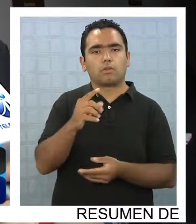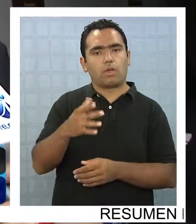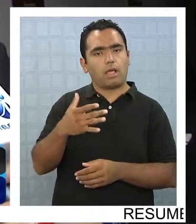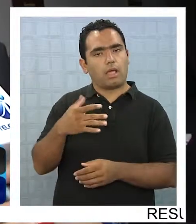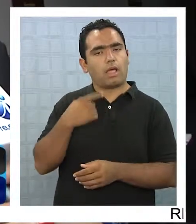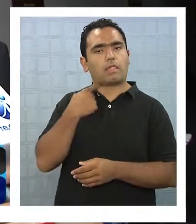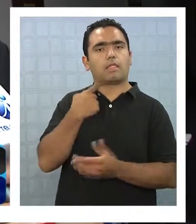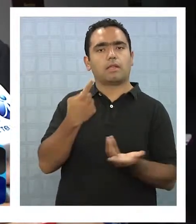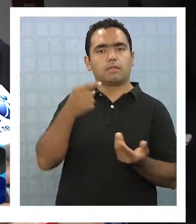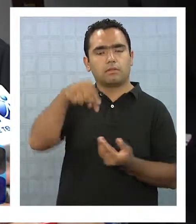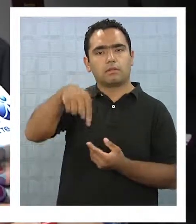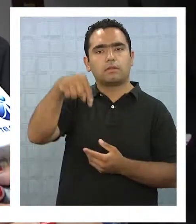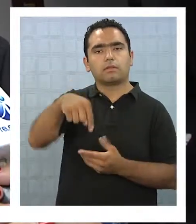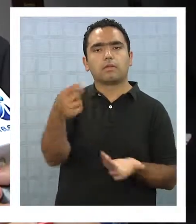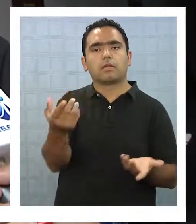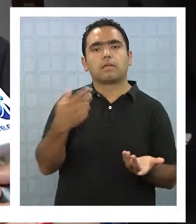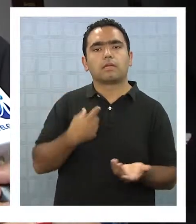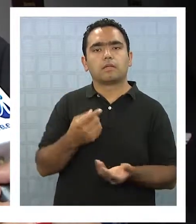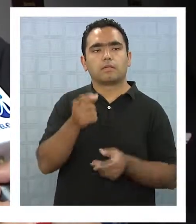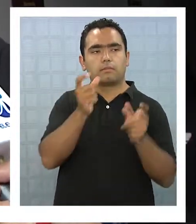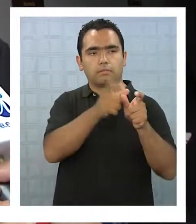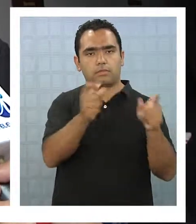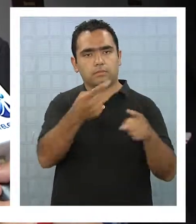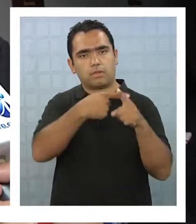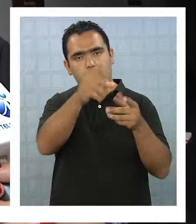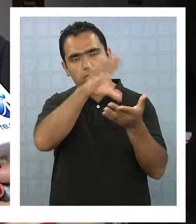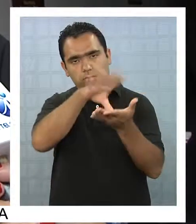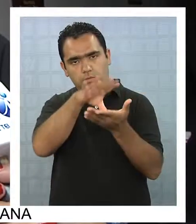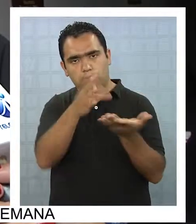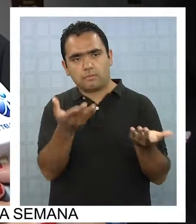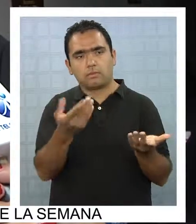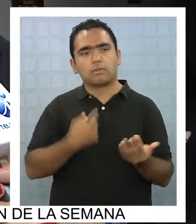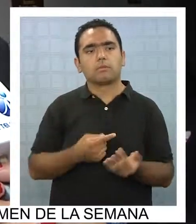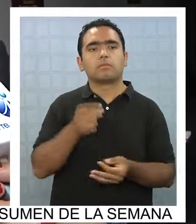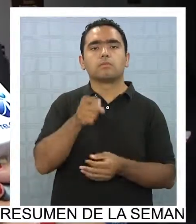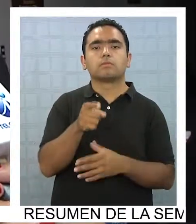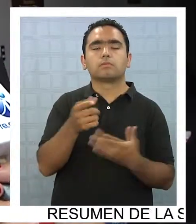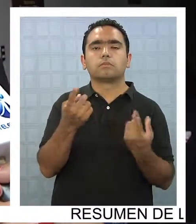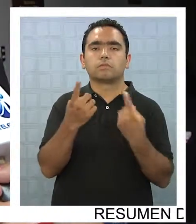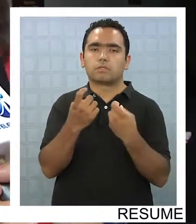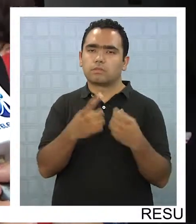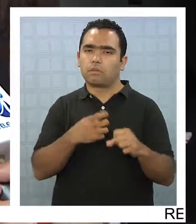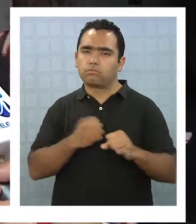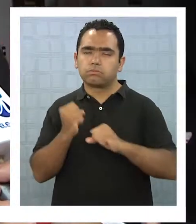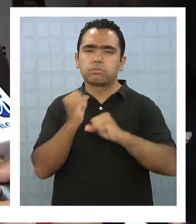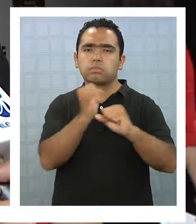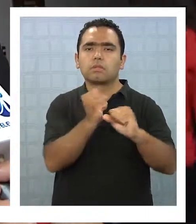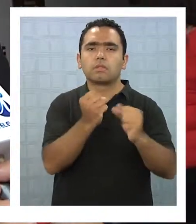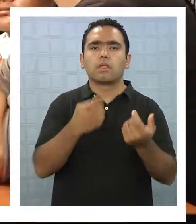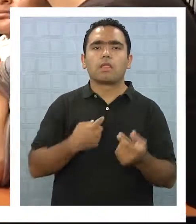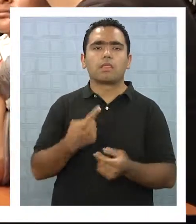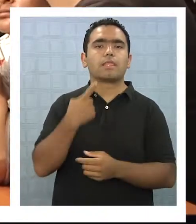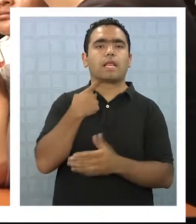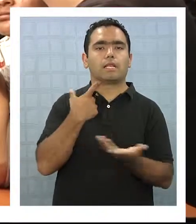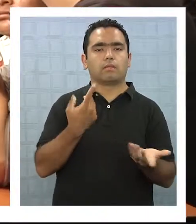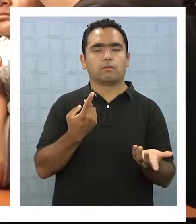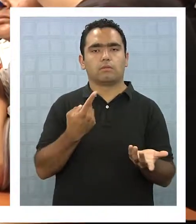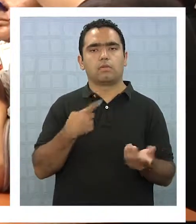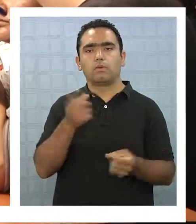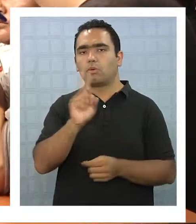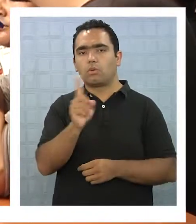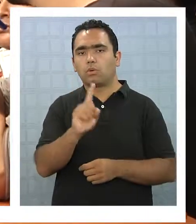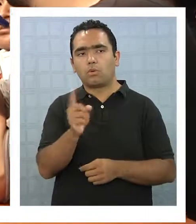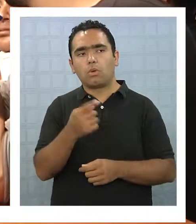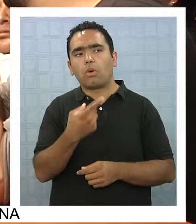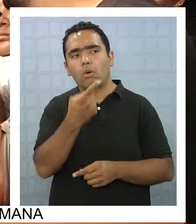son cometidos por ciudadanos extranjeros. Por lo tanto, aquí lo que hay que combatir es el delito y no la